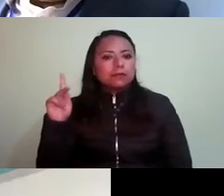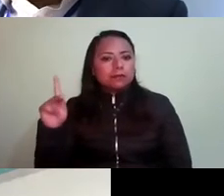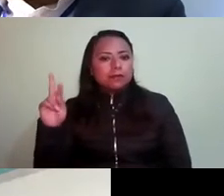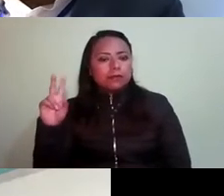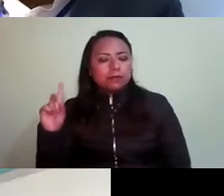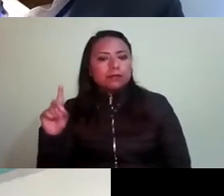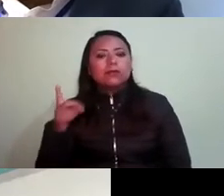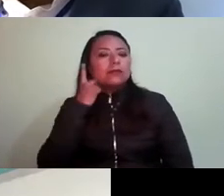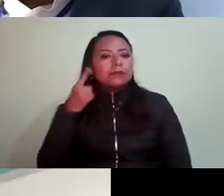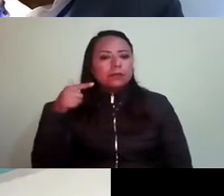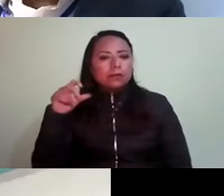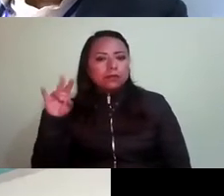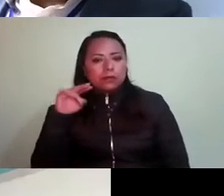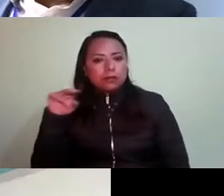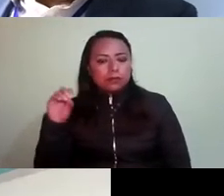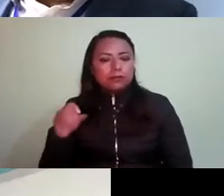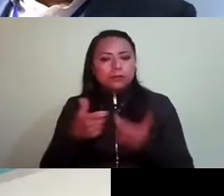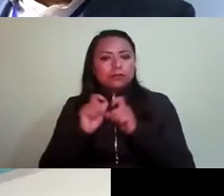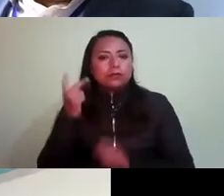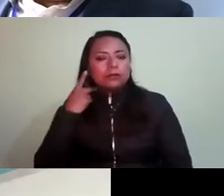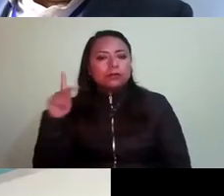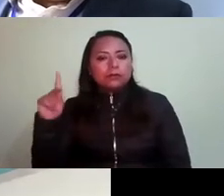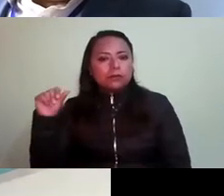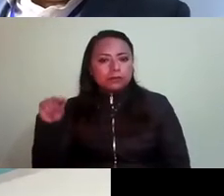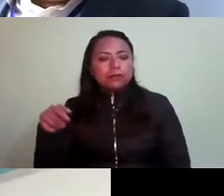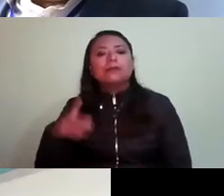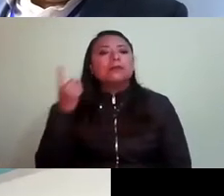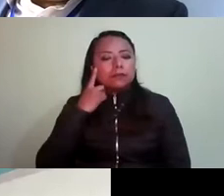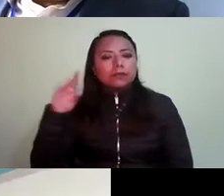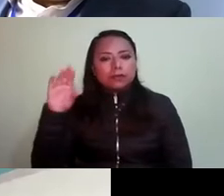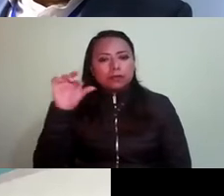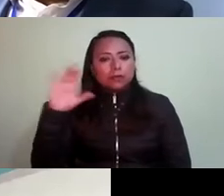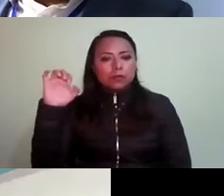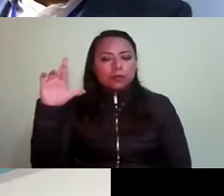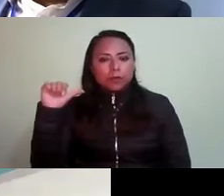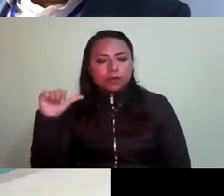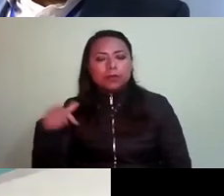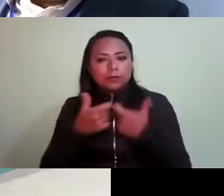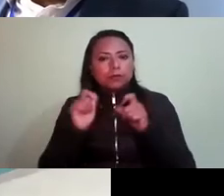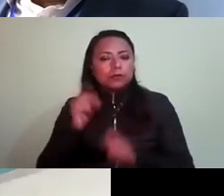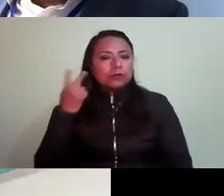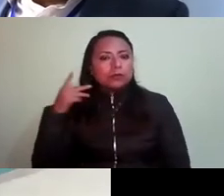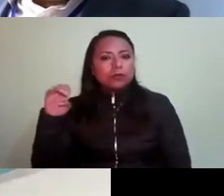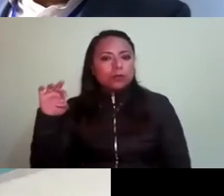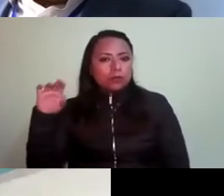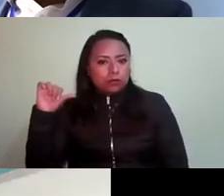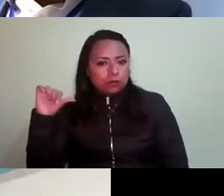Jorge Aviño Ambriz por el Partido Acción Nacional, el diputado Héctor Barrera, y por el Partido Morena la diputada